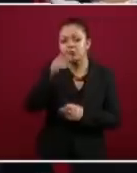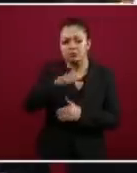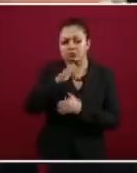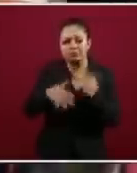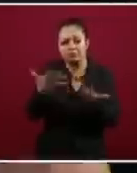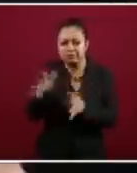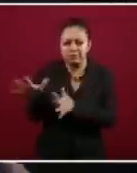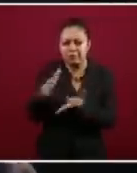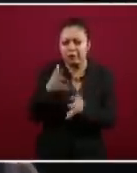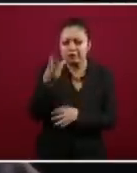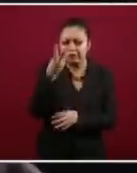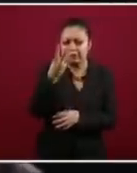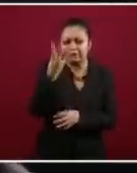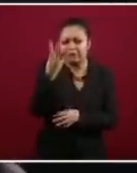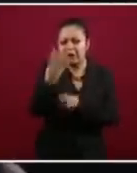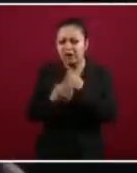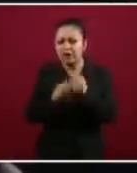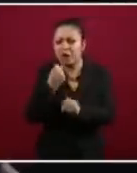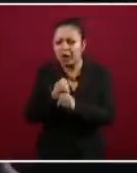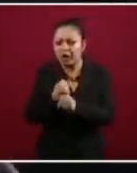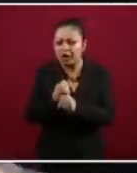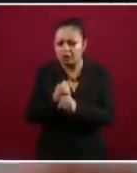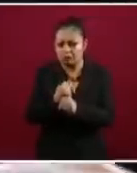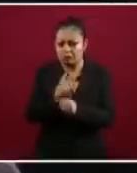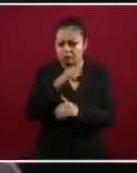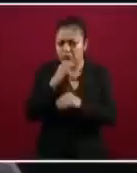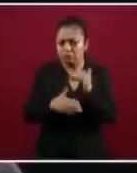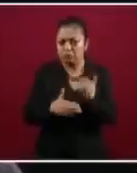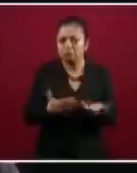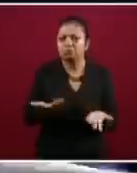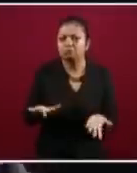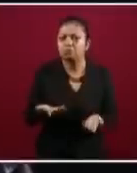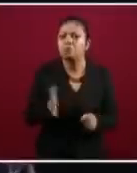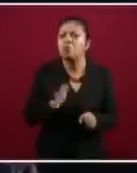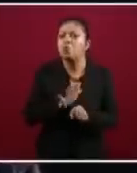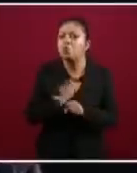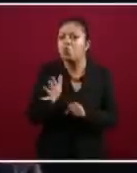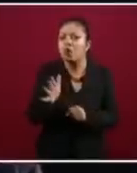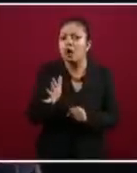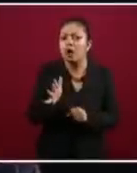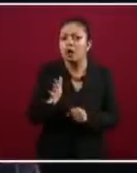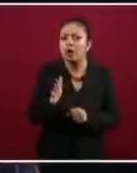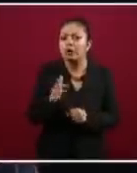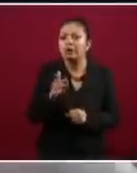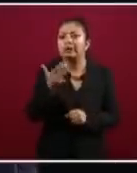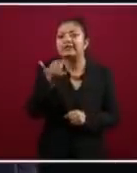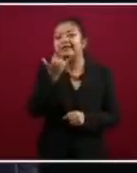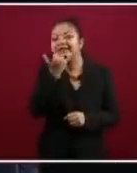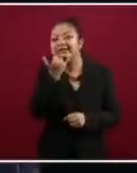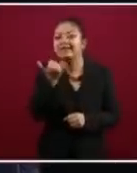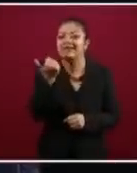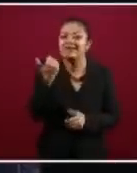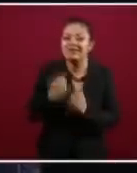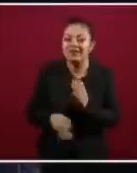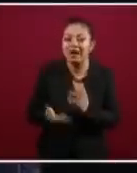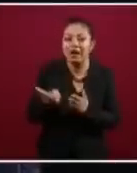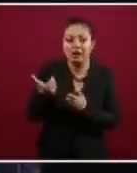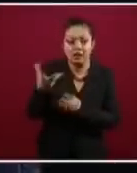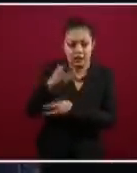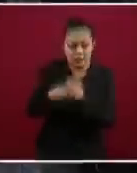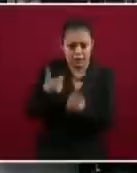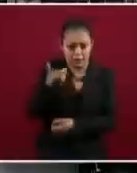en 3 o 4 años. ¿De qué dependería? ¿No hay grandes obstáculos geográficos? ¿Dependería del flujo de inversión